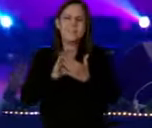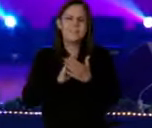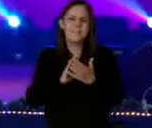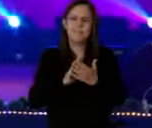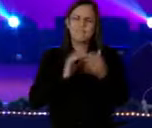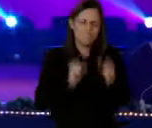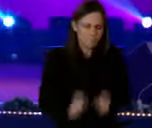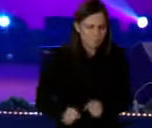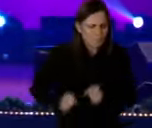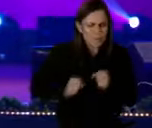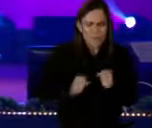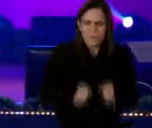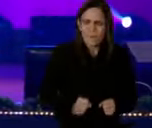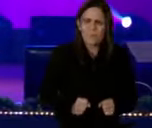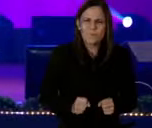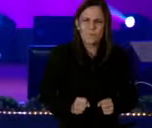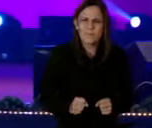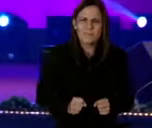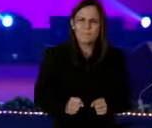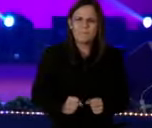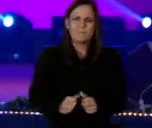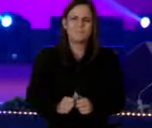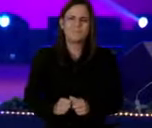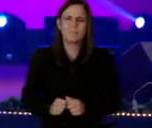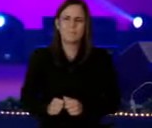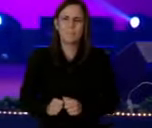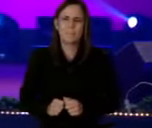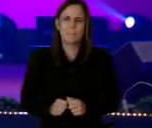hoy. Borra bashanda.